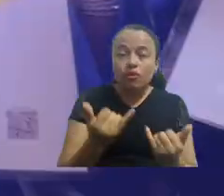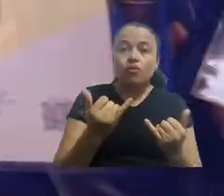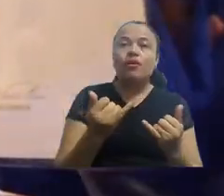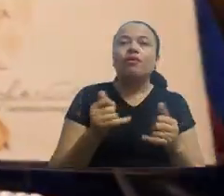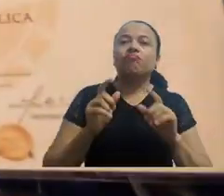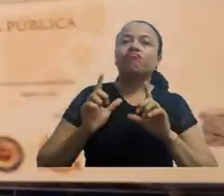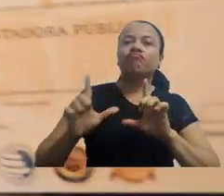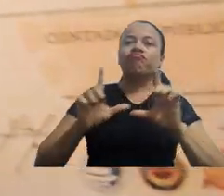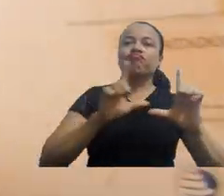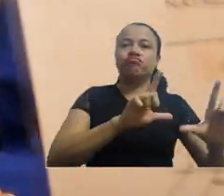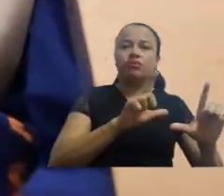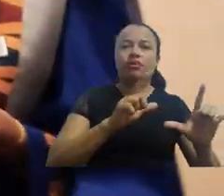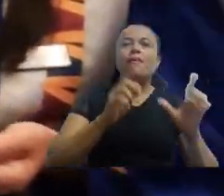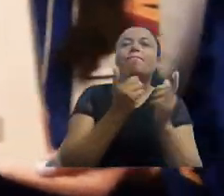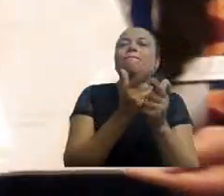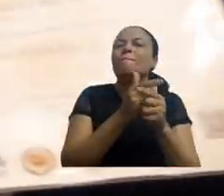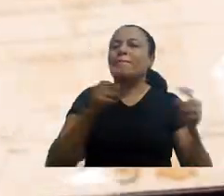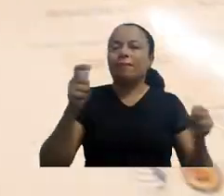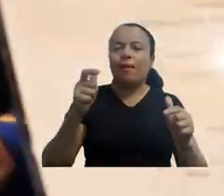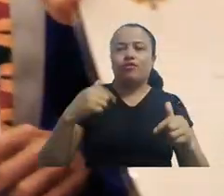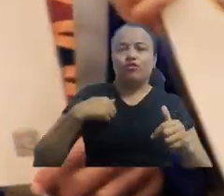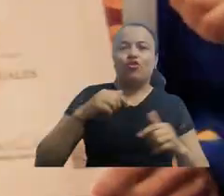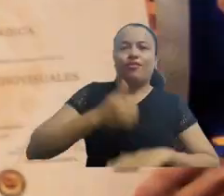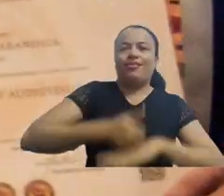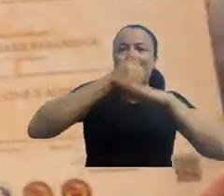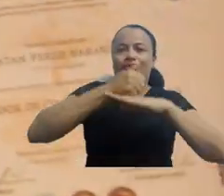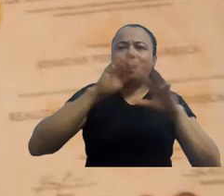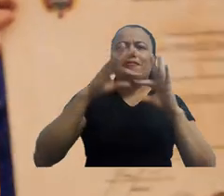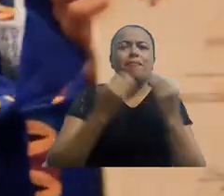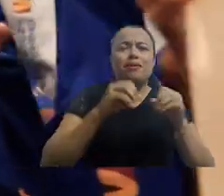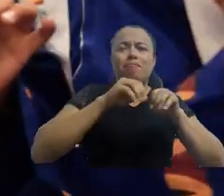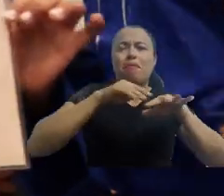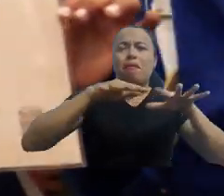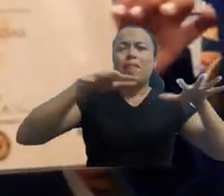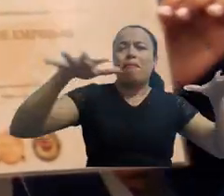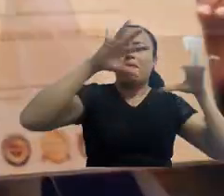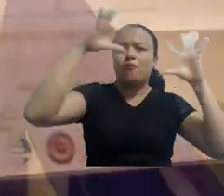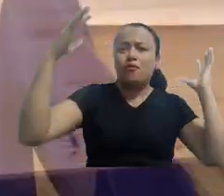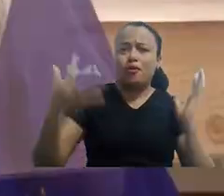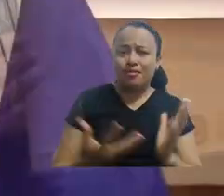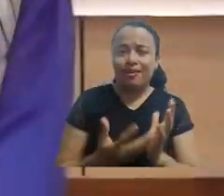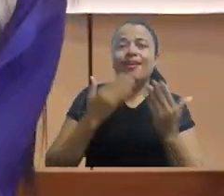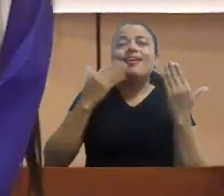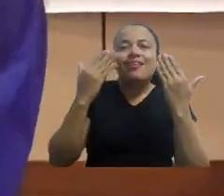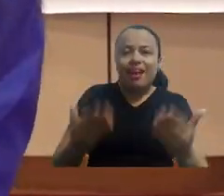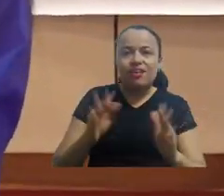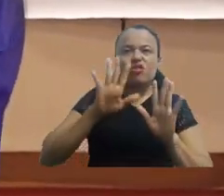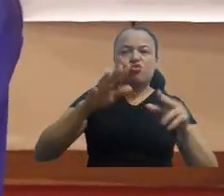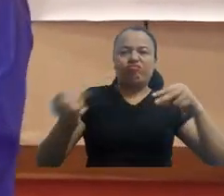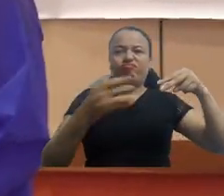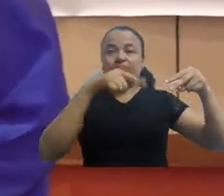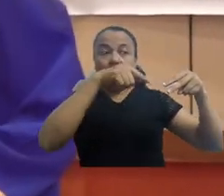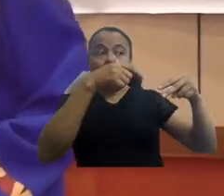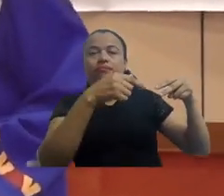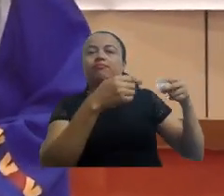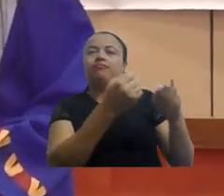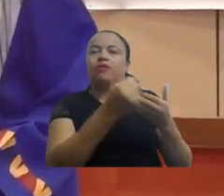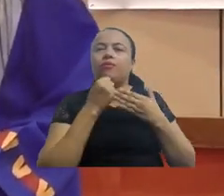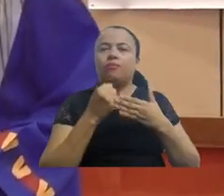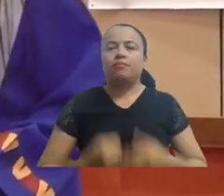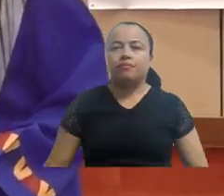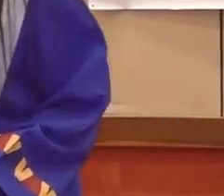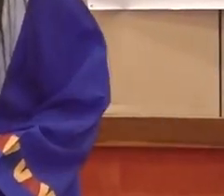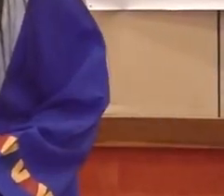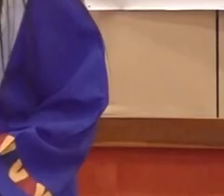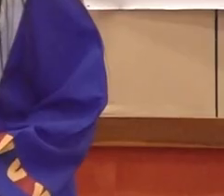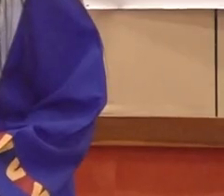que llegaremos este año, más de la mitad se han graduado conmigo como rector, o sea que tengo una familia inmensa regada por todo el mundo. Y eso es gracias al poder de la